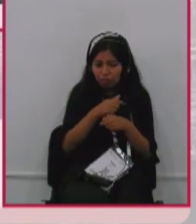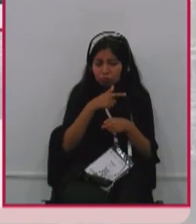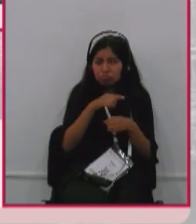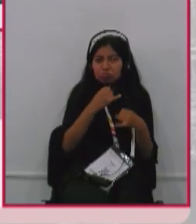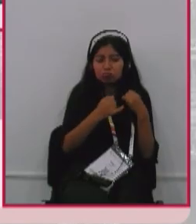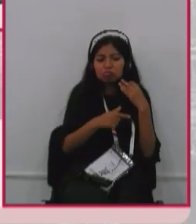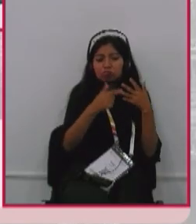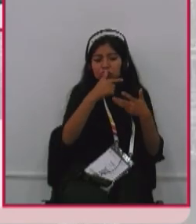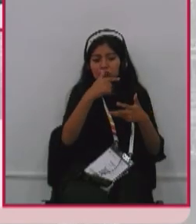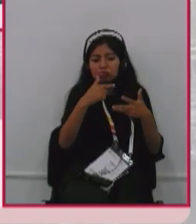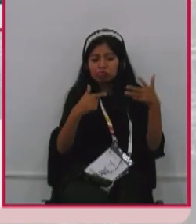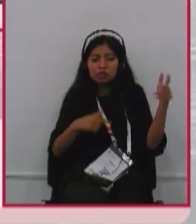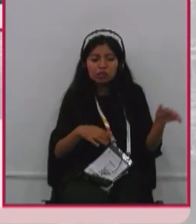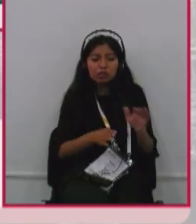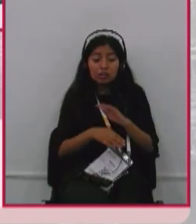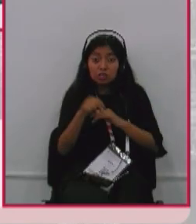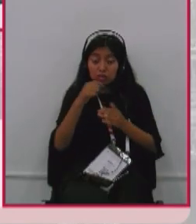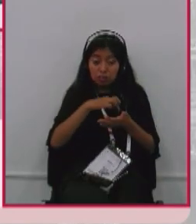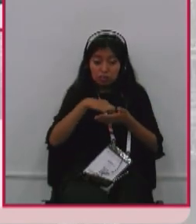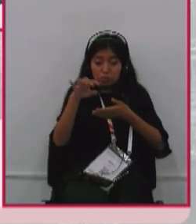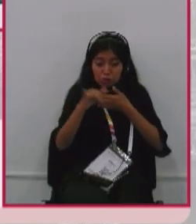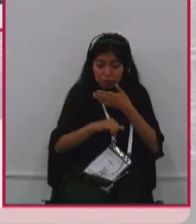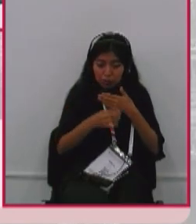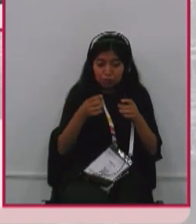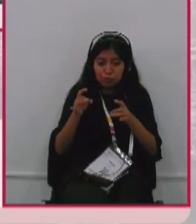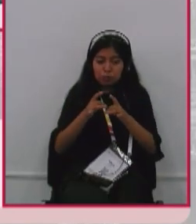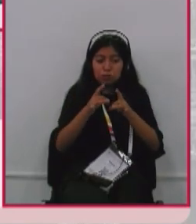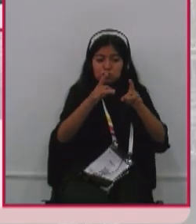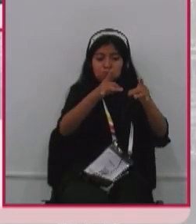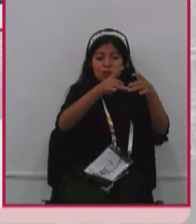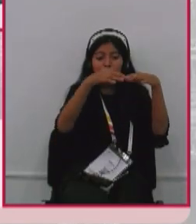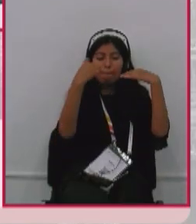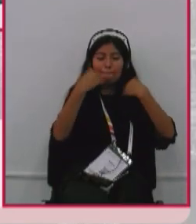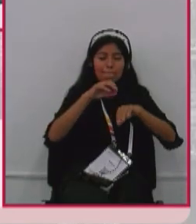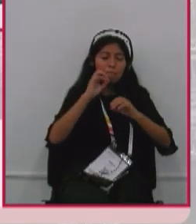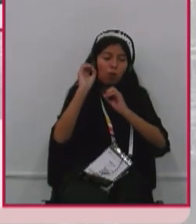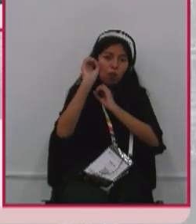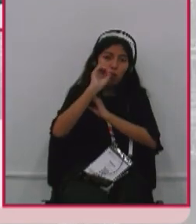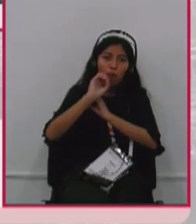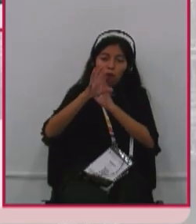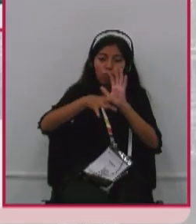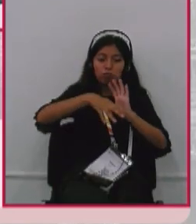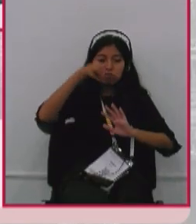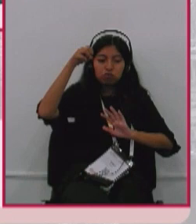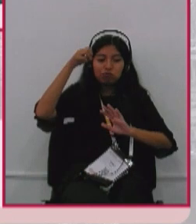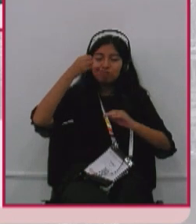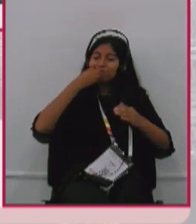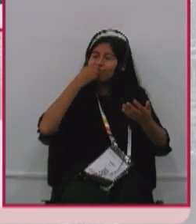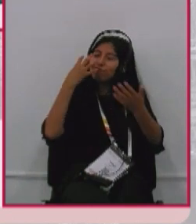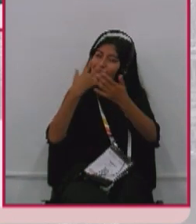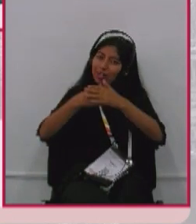Finalmente, vemos que el injection leaching es un método de lixiviación de oro exitoso, lo acabamos de ver, ¿no?